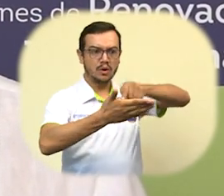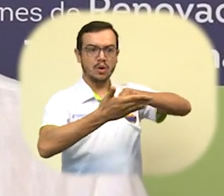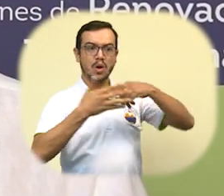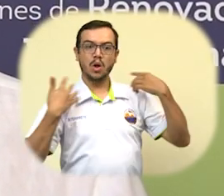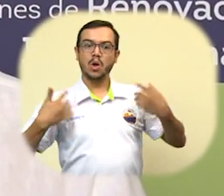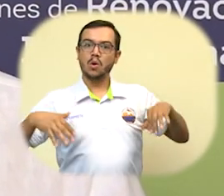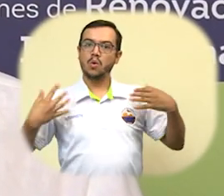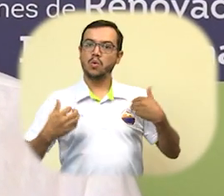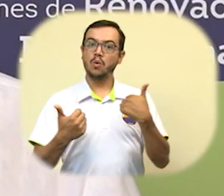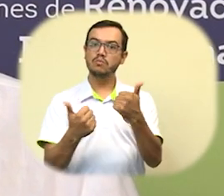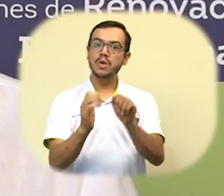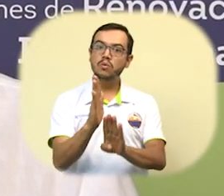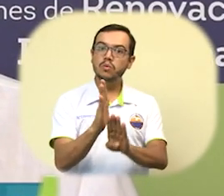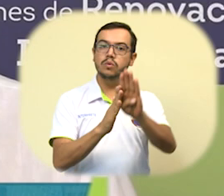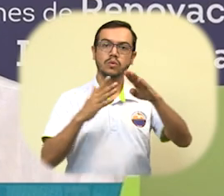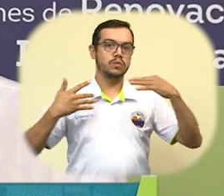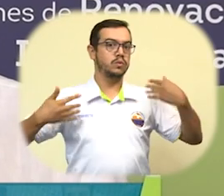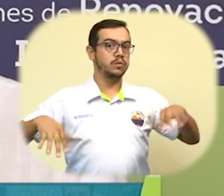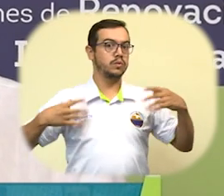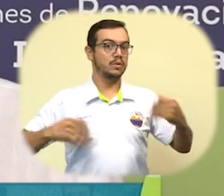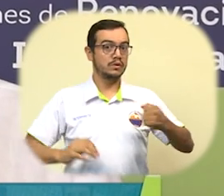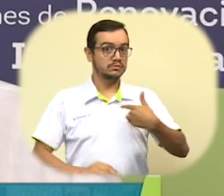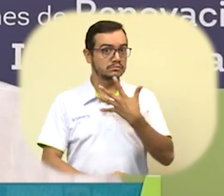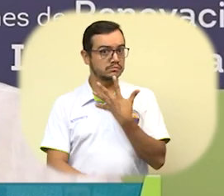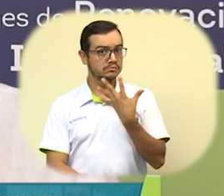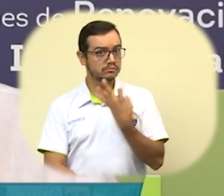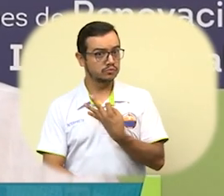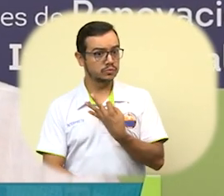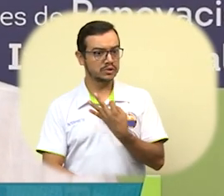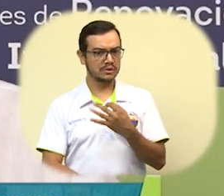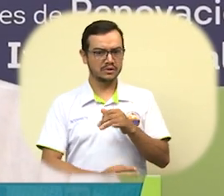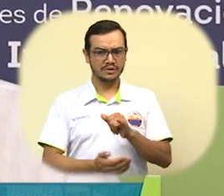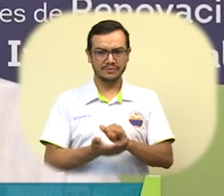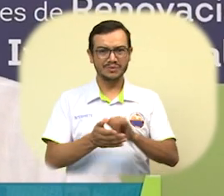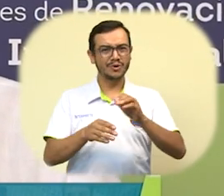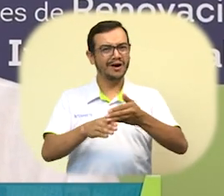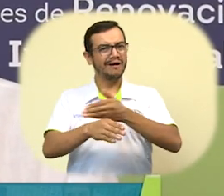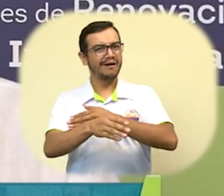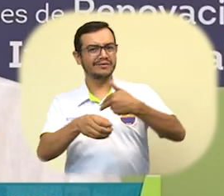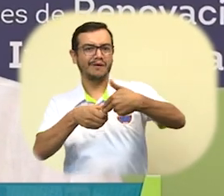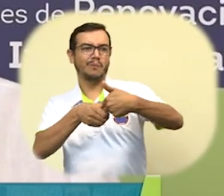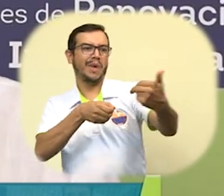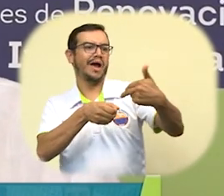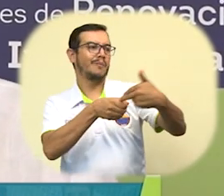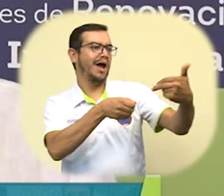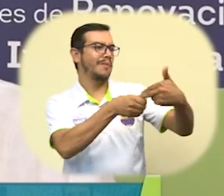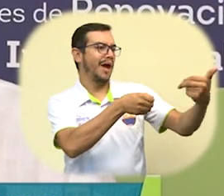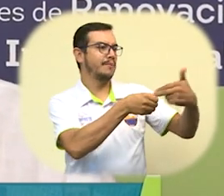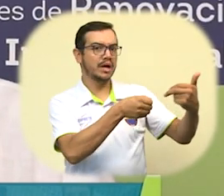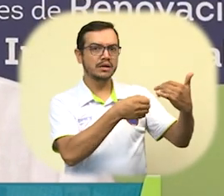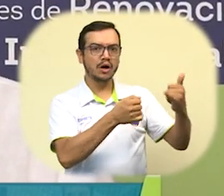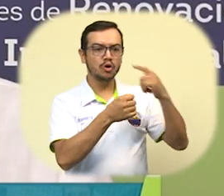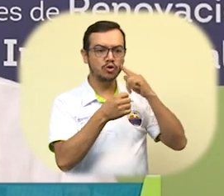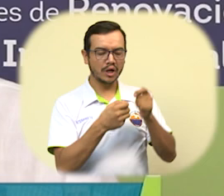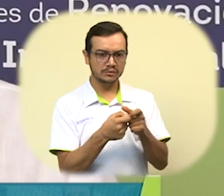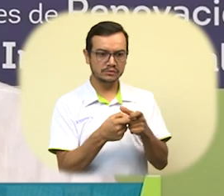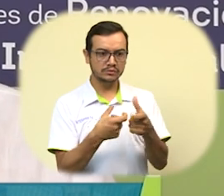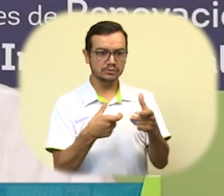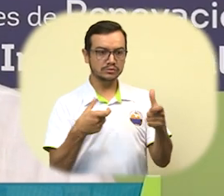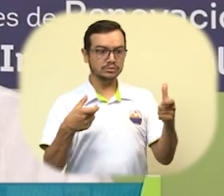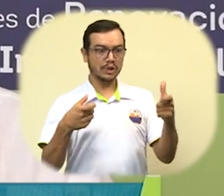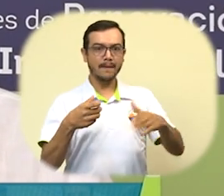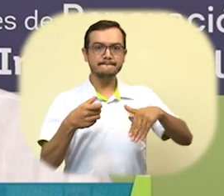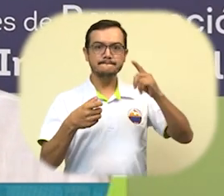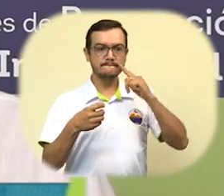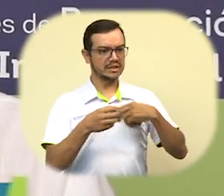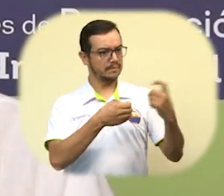el rector, son muy positivas. O sea, haber llevado la deserción a la mitad del promedio nacional me parece